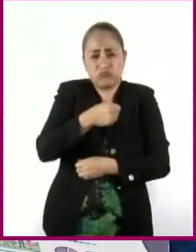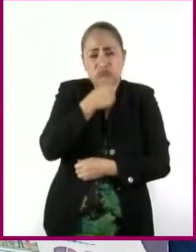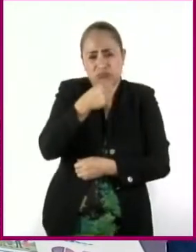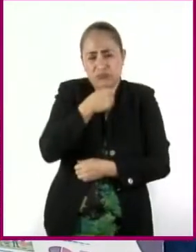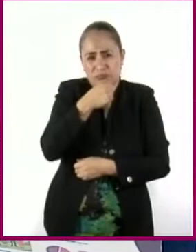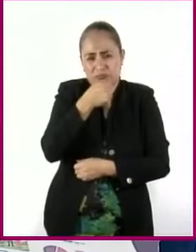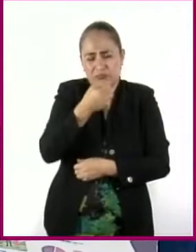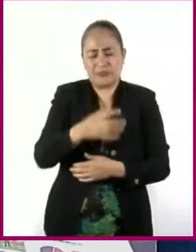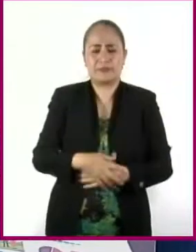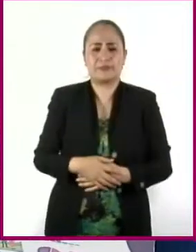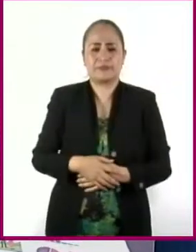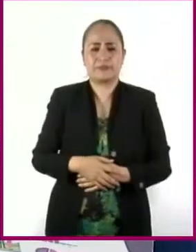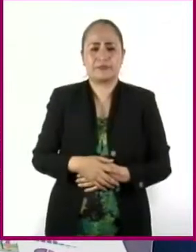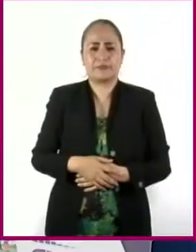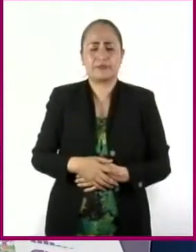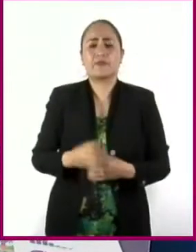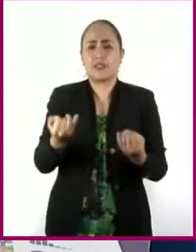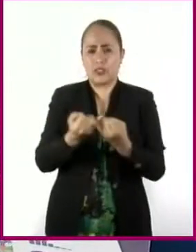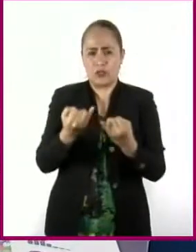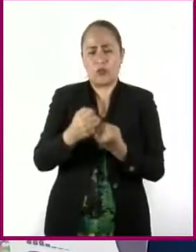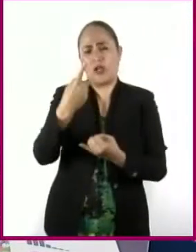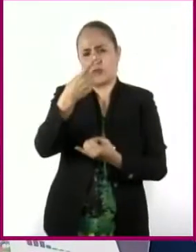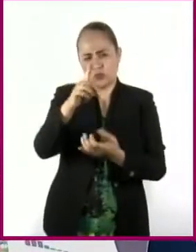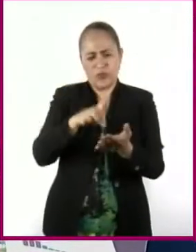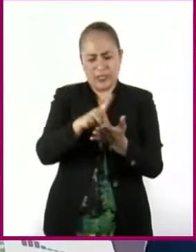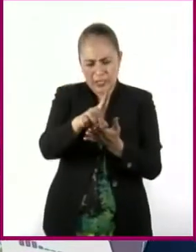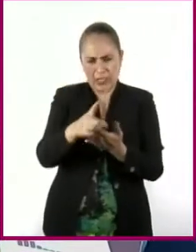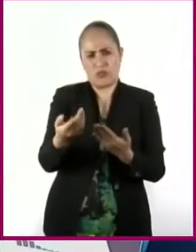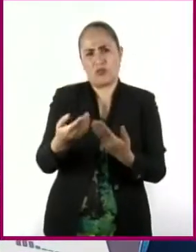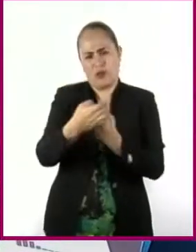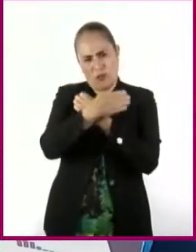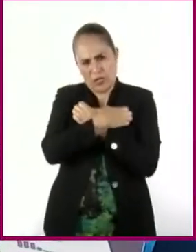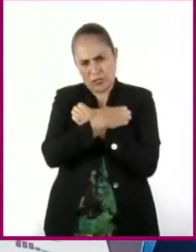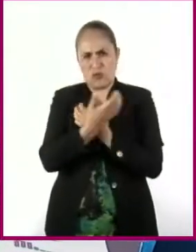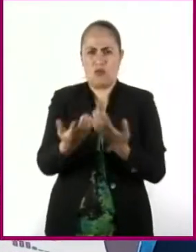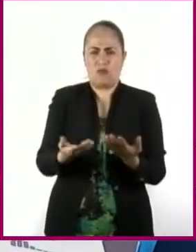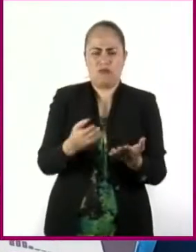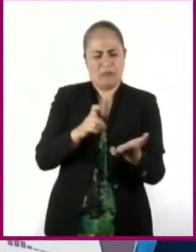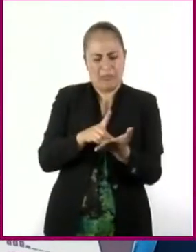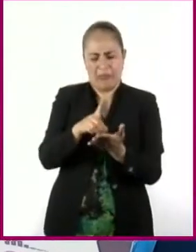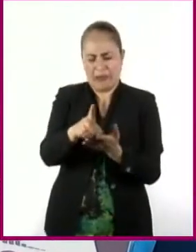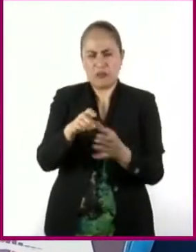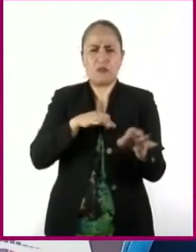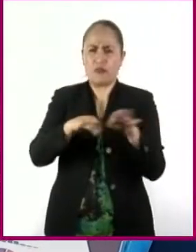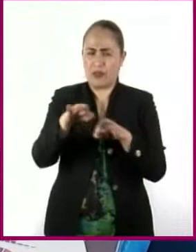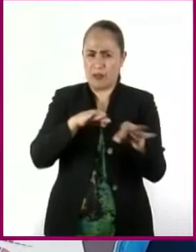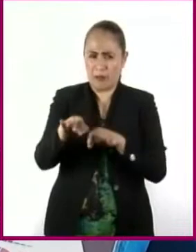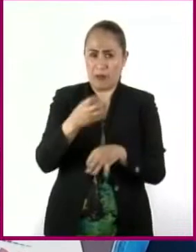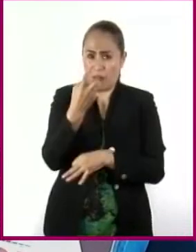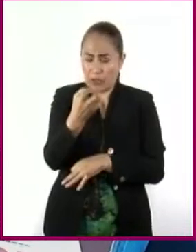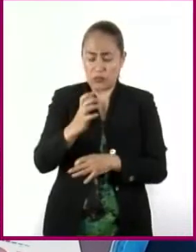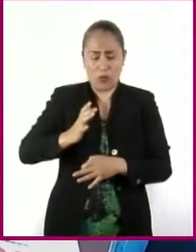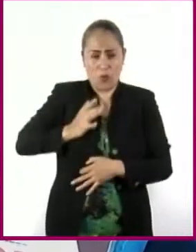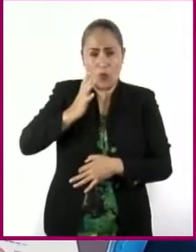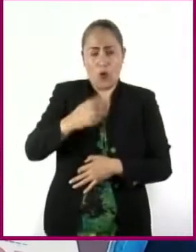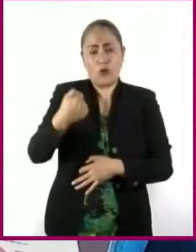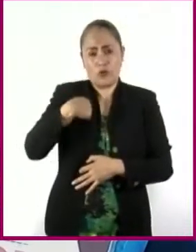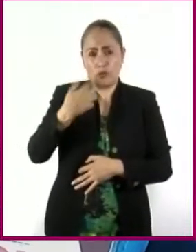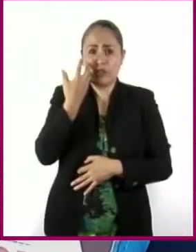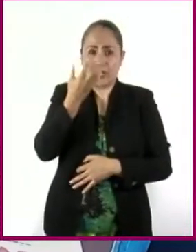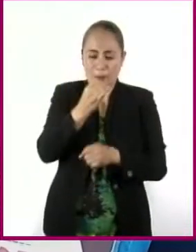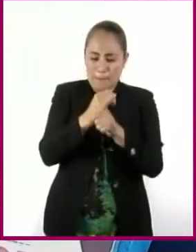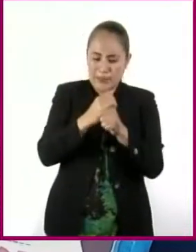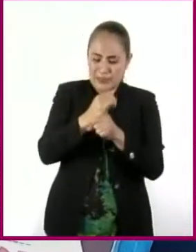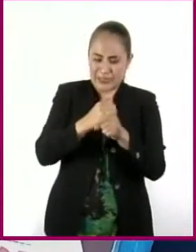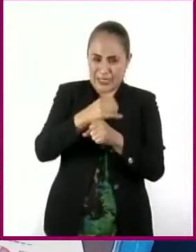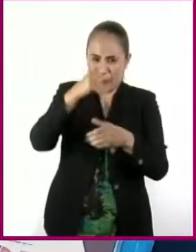debemos buscar más acerca de su derecho a la educación y al trabajo. Es lo que más me sorprende y me interesa informar. Pues es